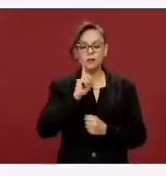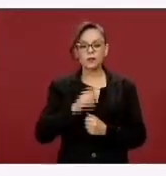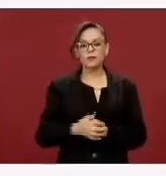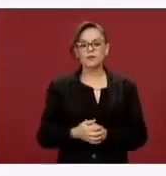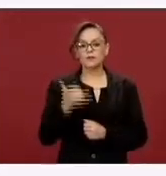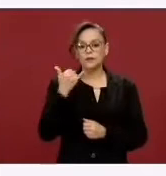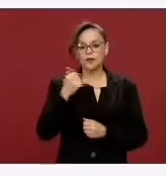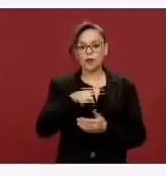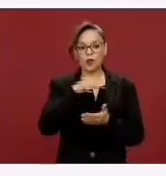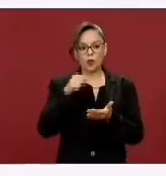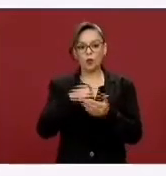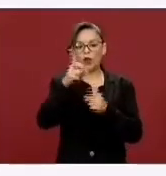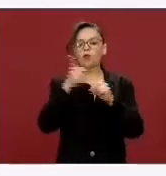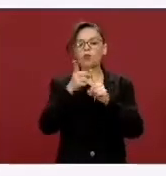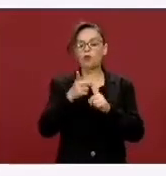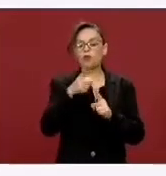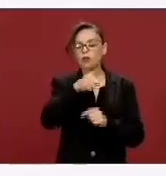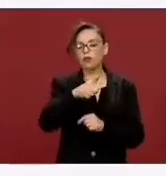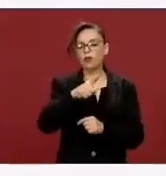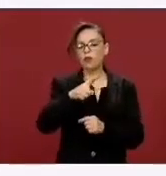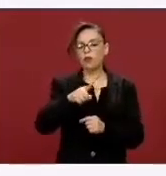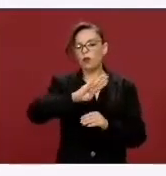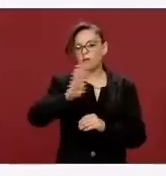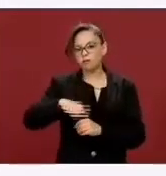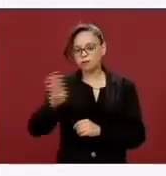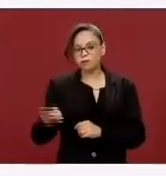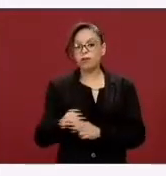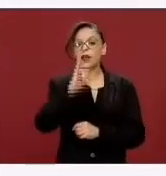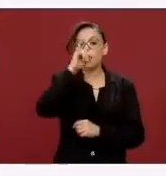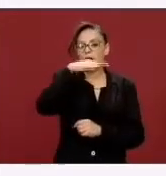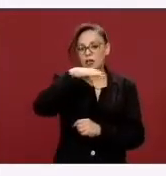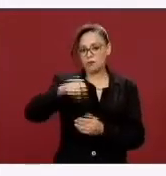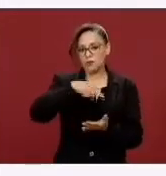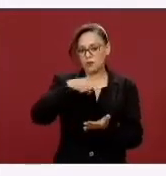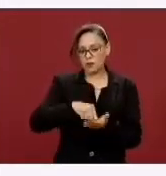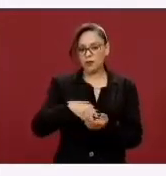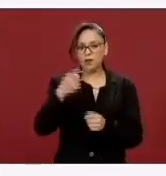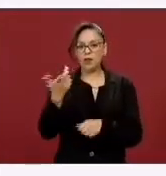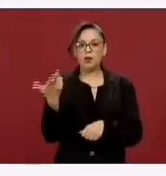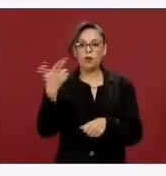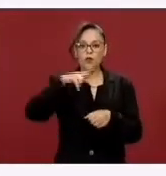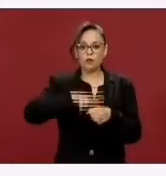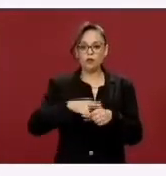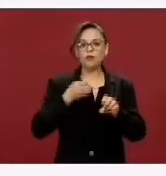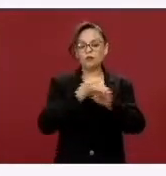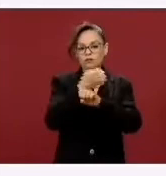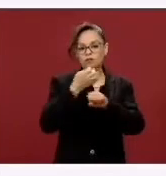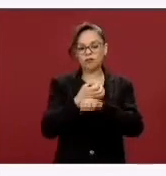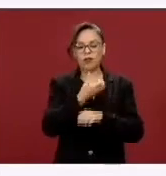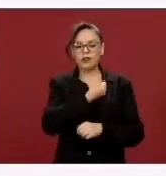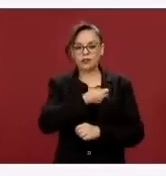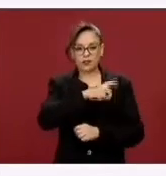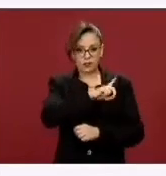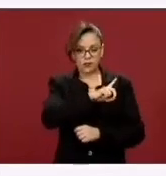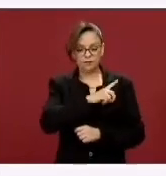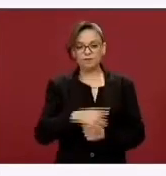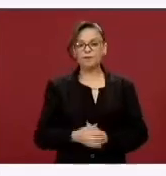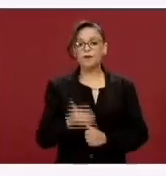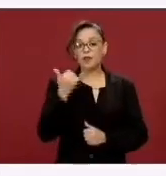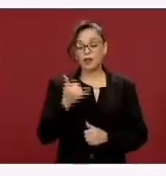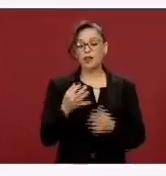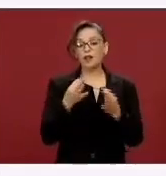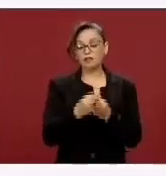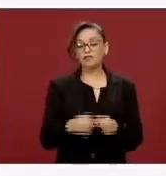fallecimientos, es el Seguro Social, hospitales de los servicios estatales de salud y una proporción